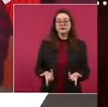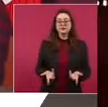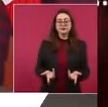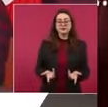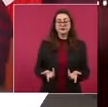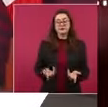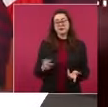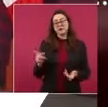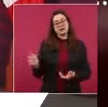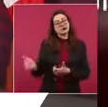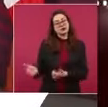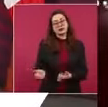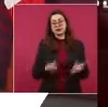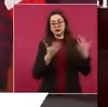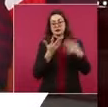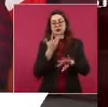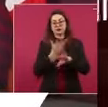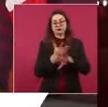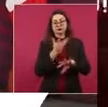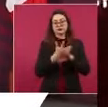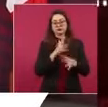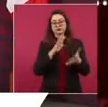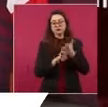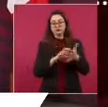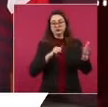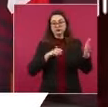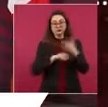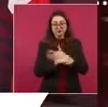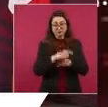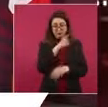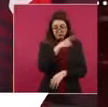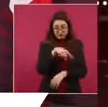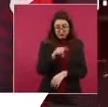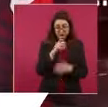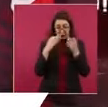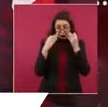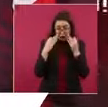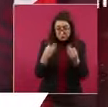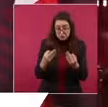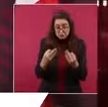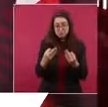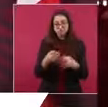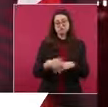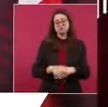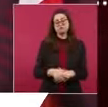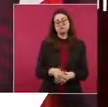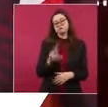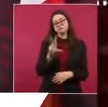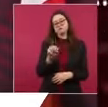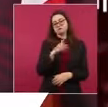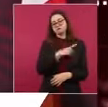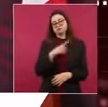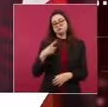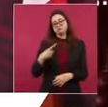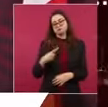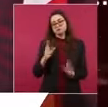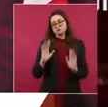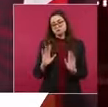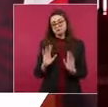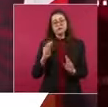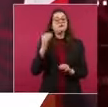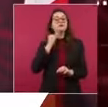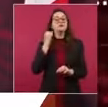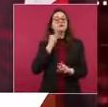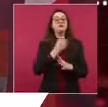significado de la existencia del Consejo de la Judicatura? No es agravio, no